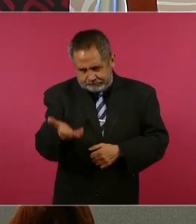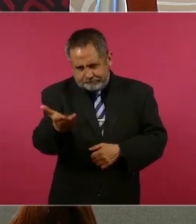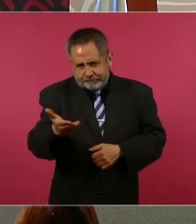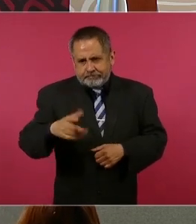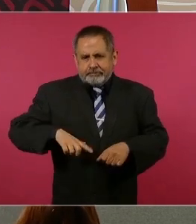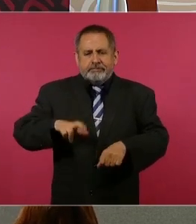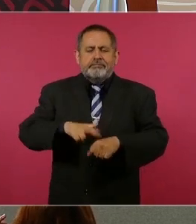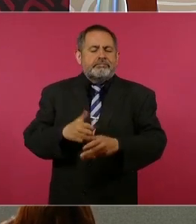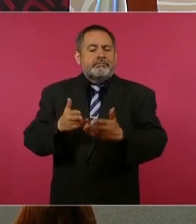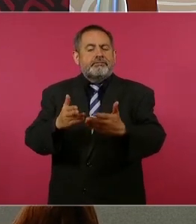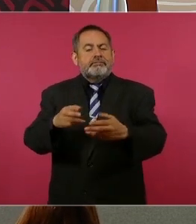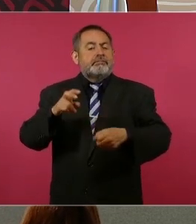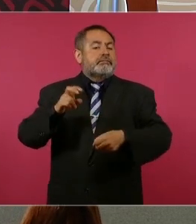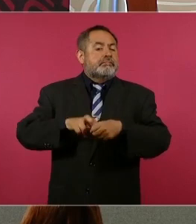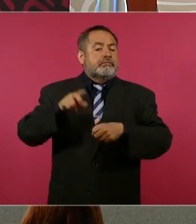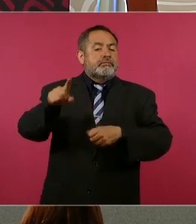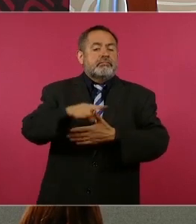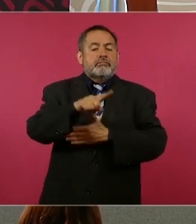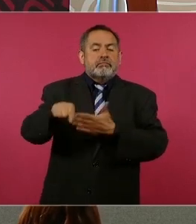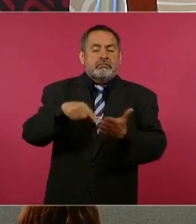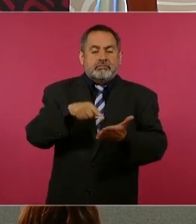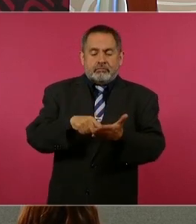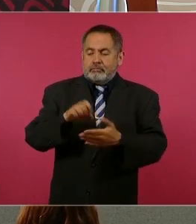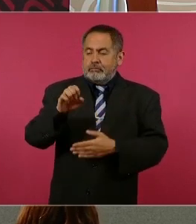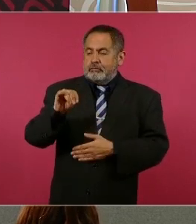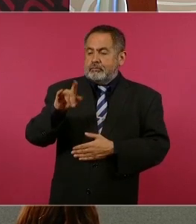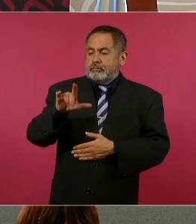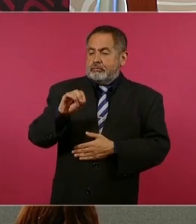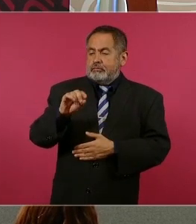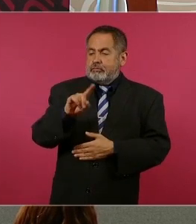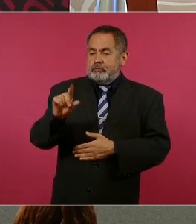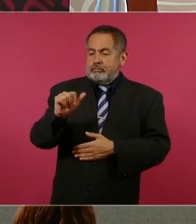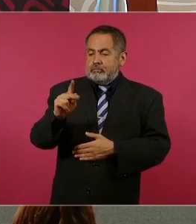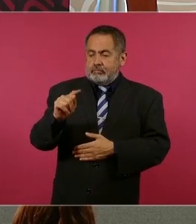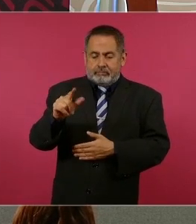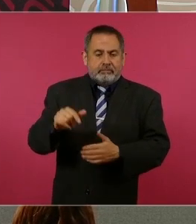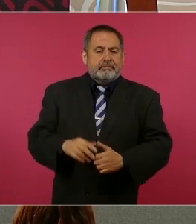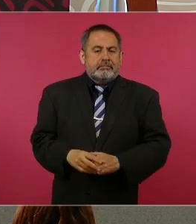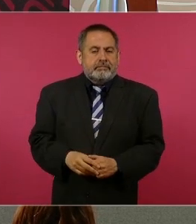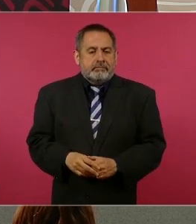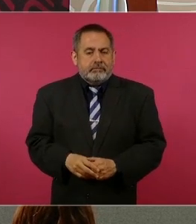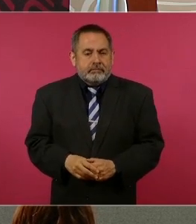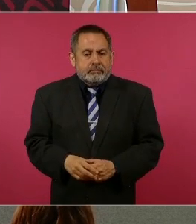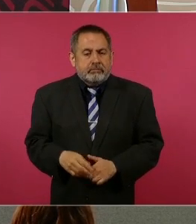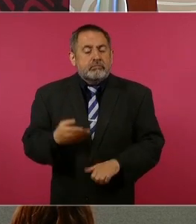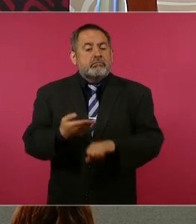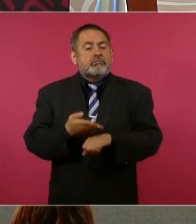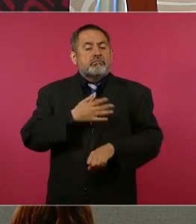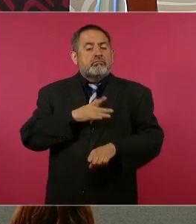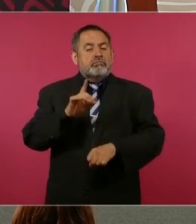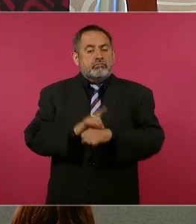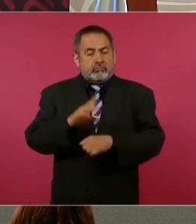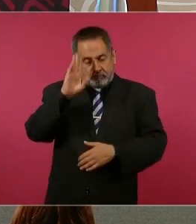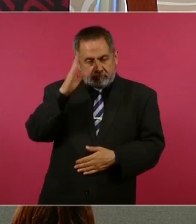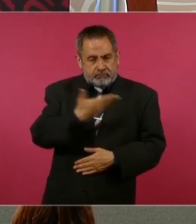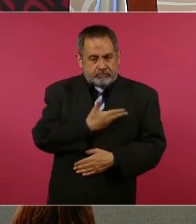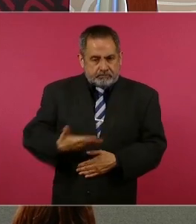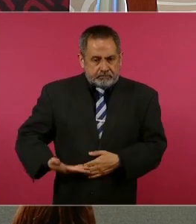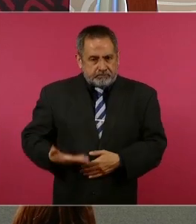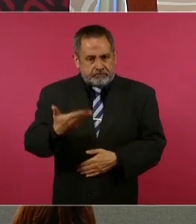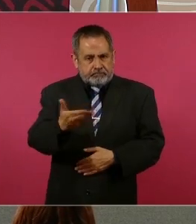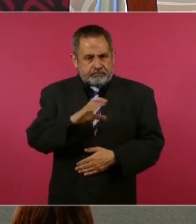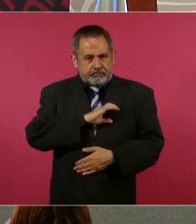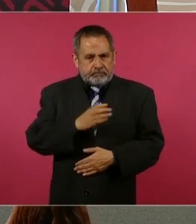gobernador Cuauhtémoc Blanco, allá en el Centro de Salud de Emiliano Zapata. Muy buenos días, señor presidente. Los saludo cordialmente a